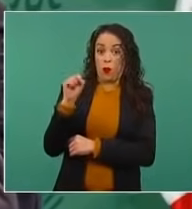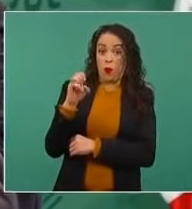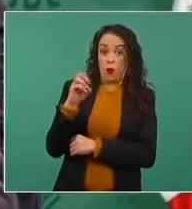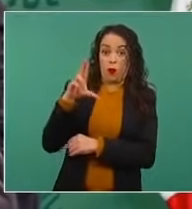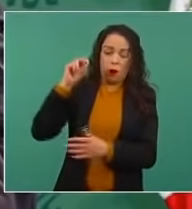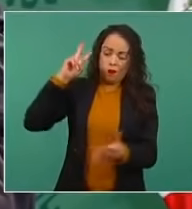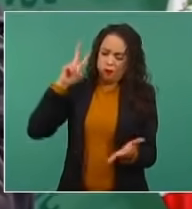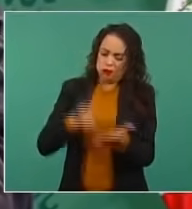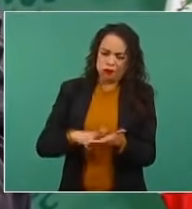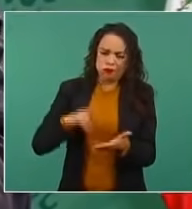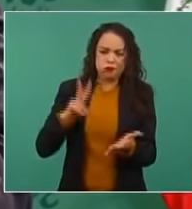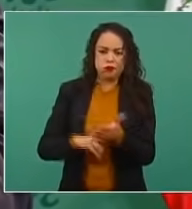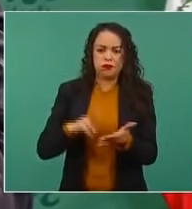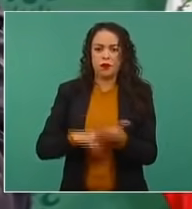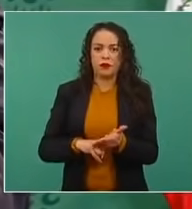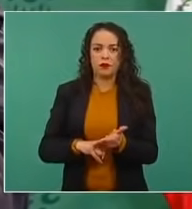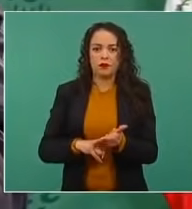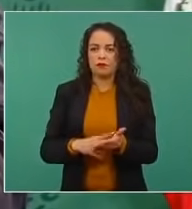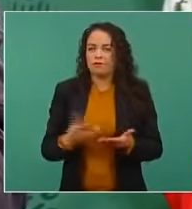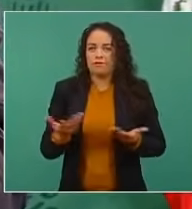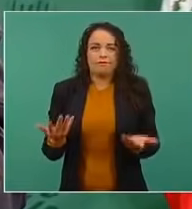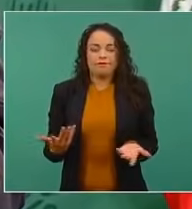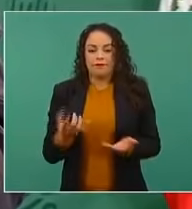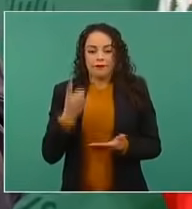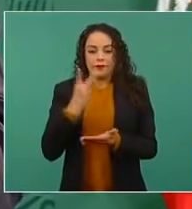Nada más que había que modificar la ley,